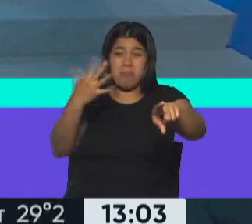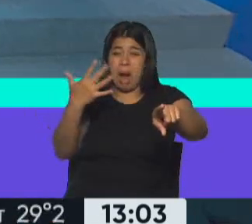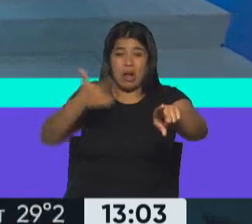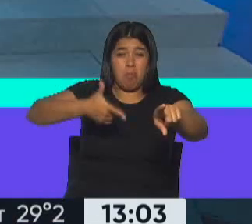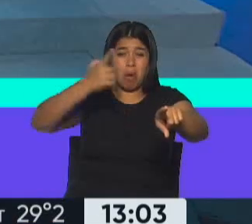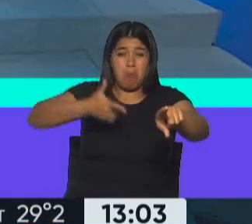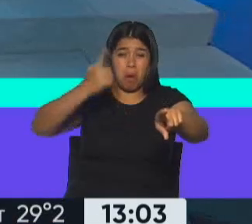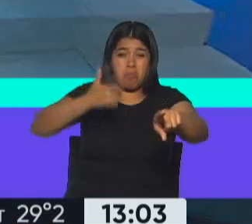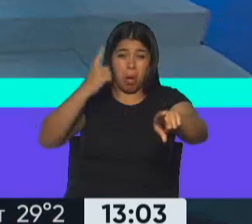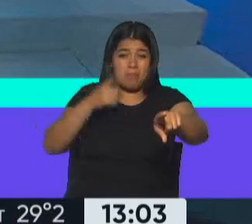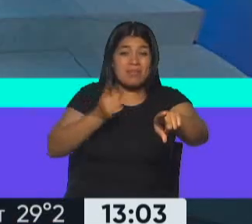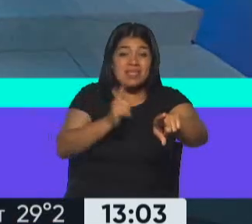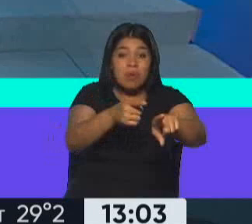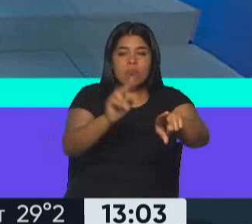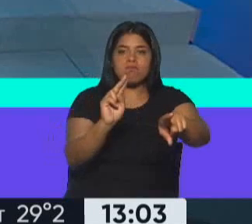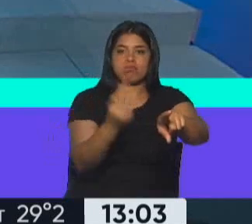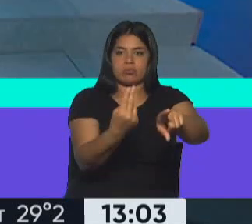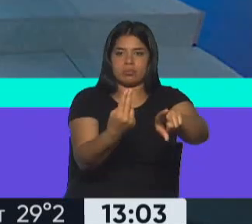jóvenes murió